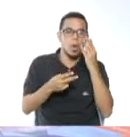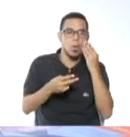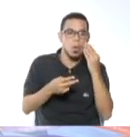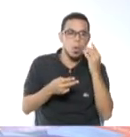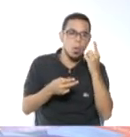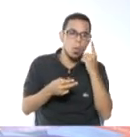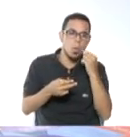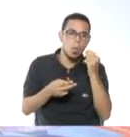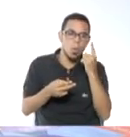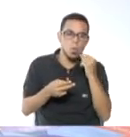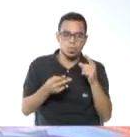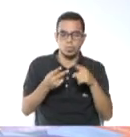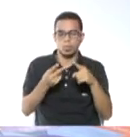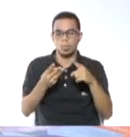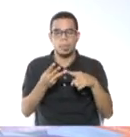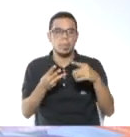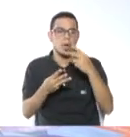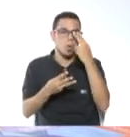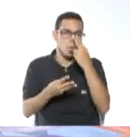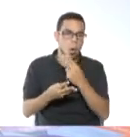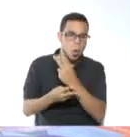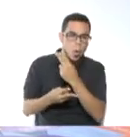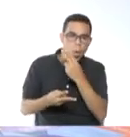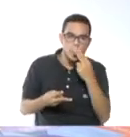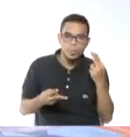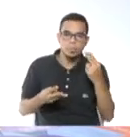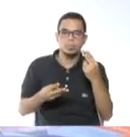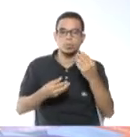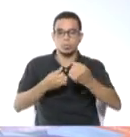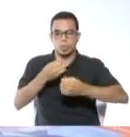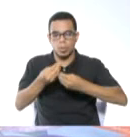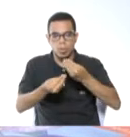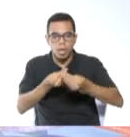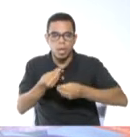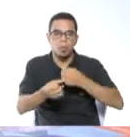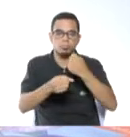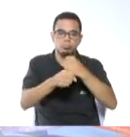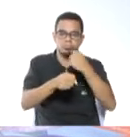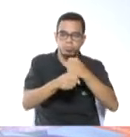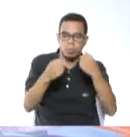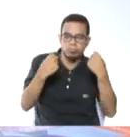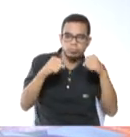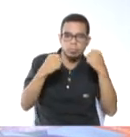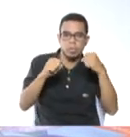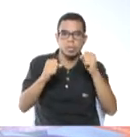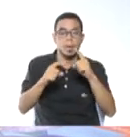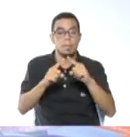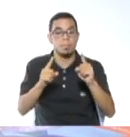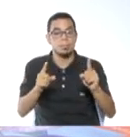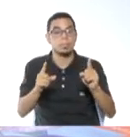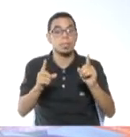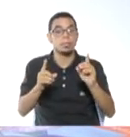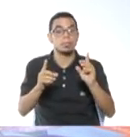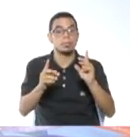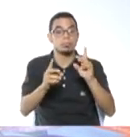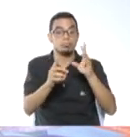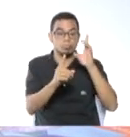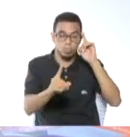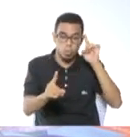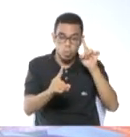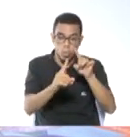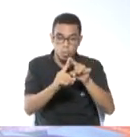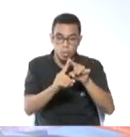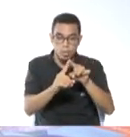creencias, de ese compromiso de desarrollo productivo, pero desde el arte ancestral ancestral que llevan cada una de nuestras